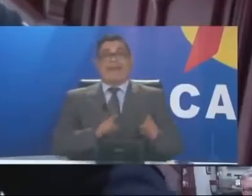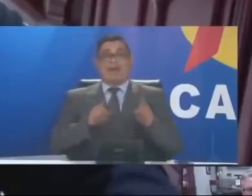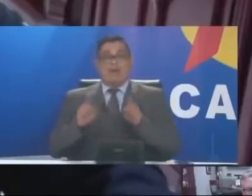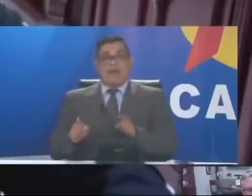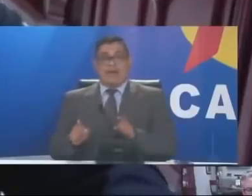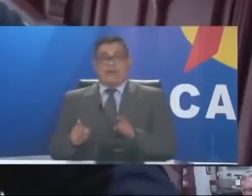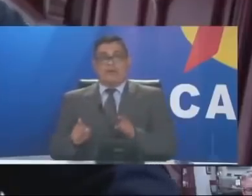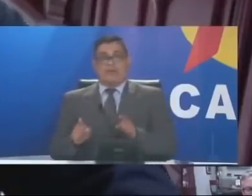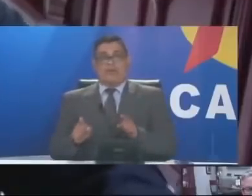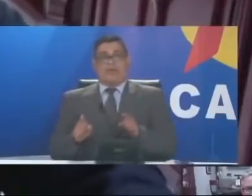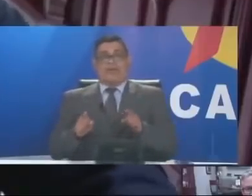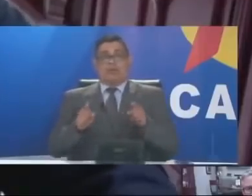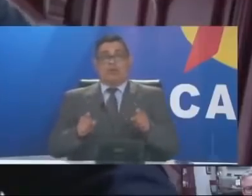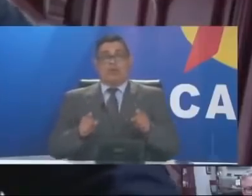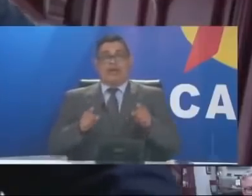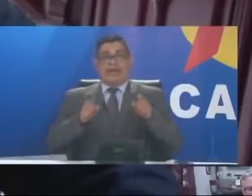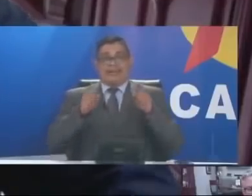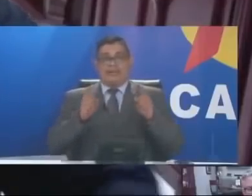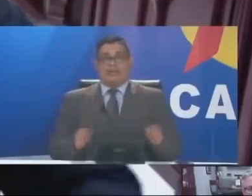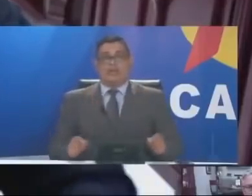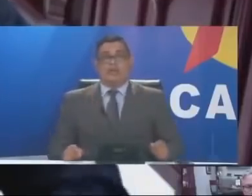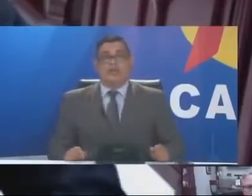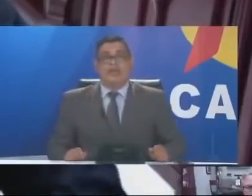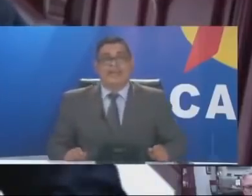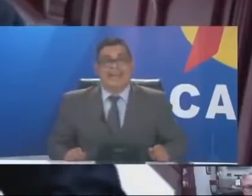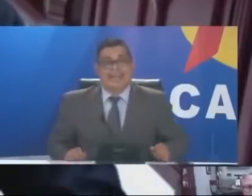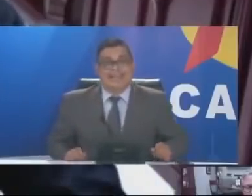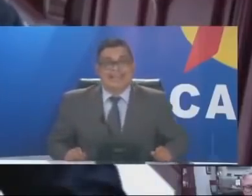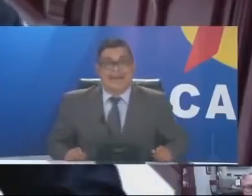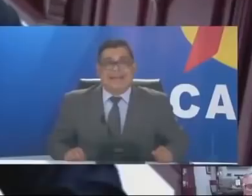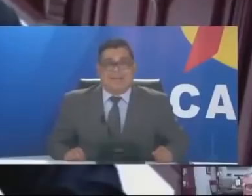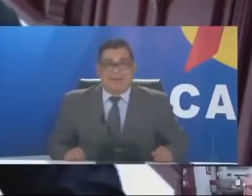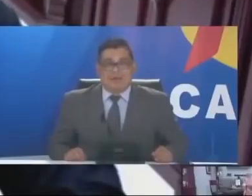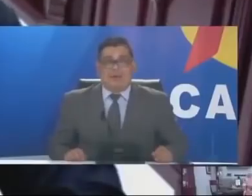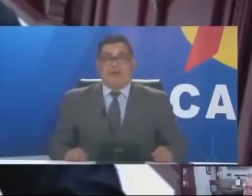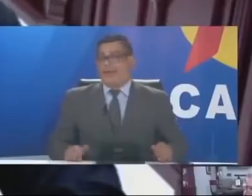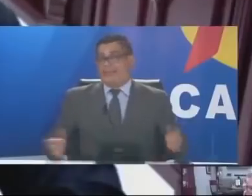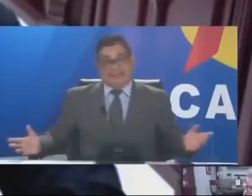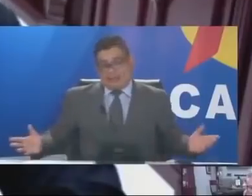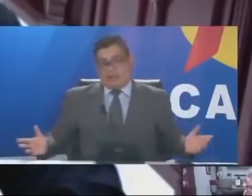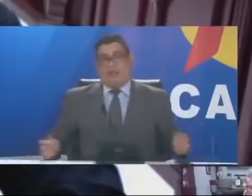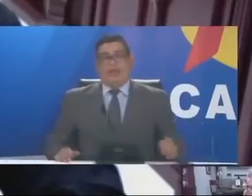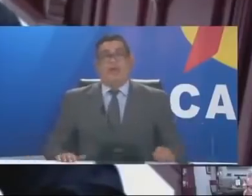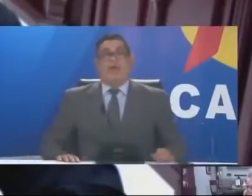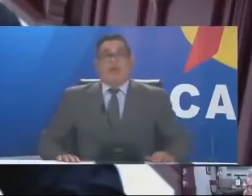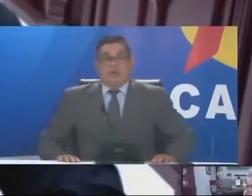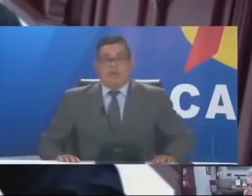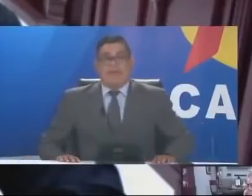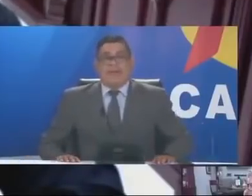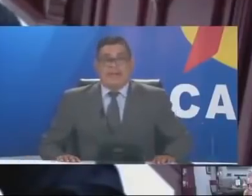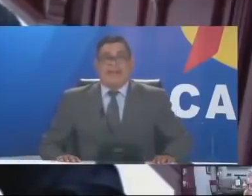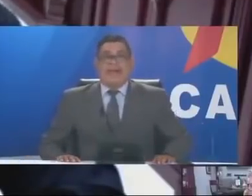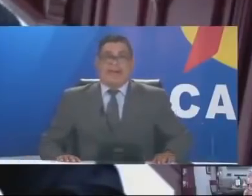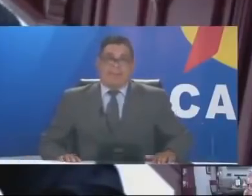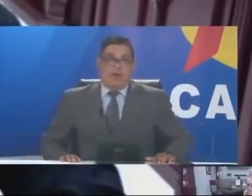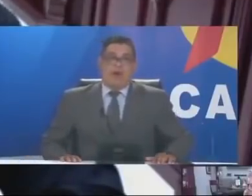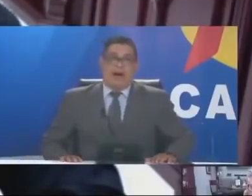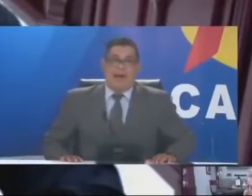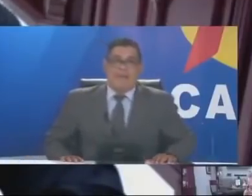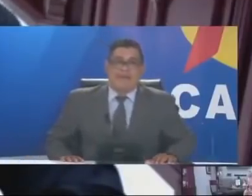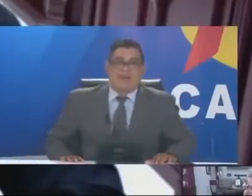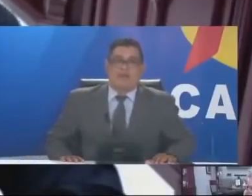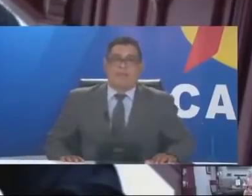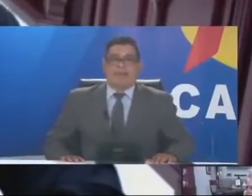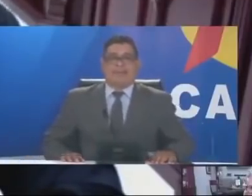acompañar al gobierno de turno en atención de las necesidades de la población en este caso yo le digo usted mantiene el